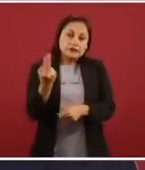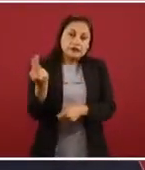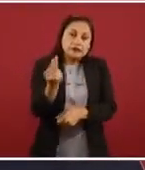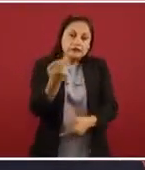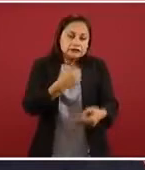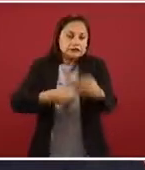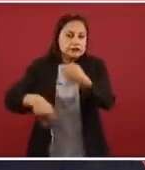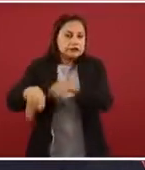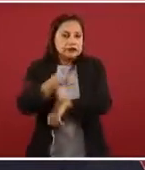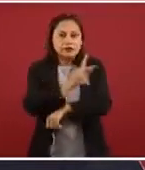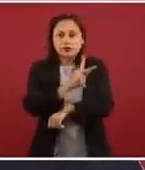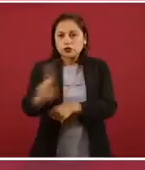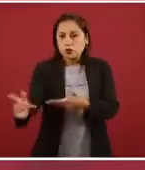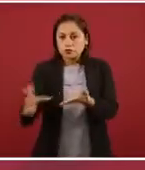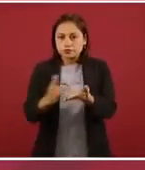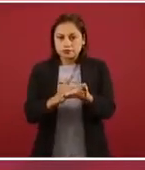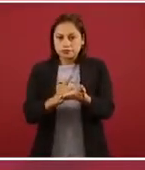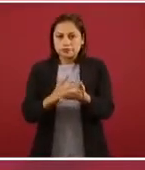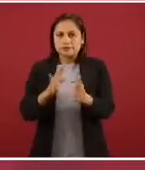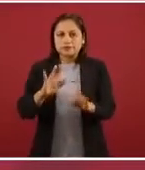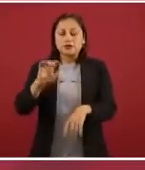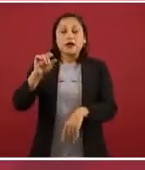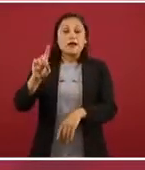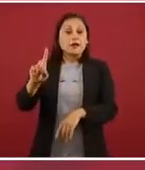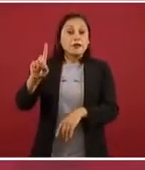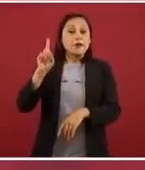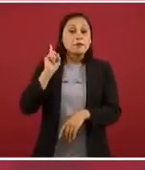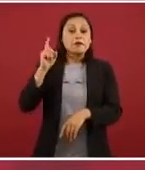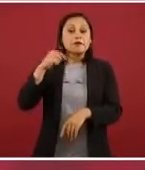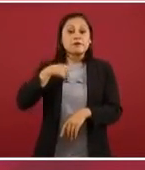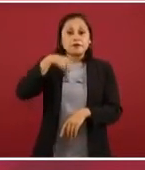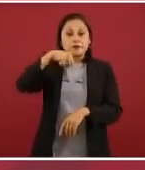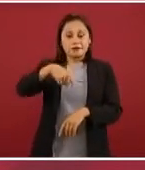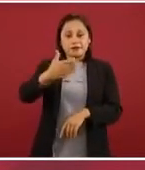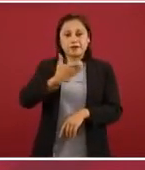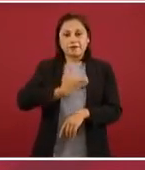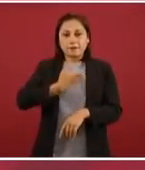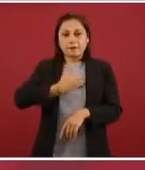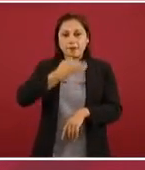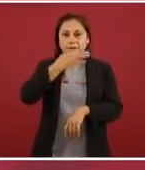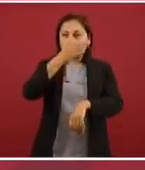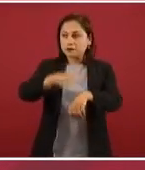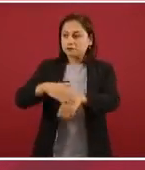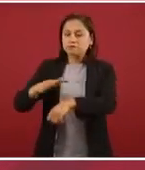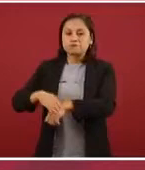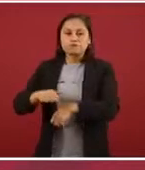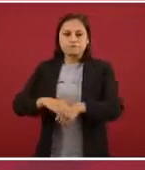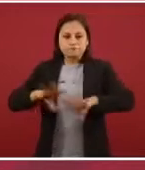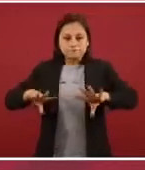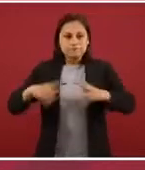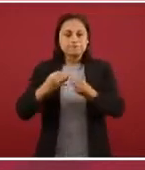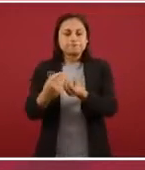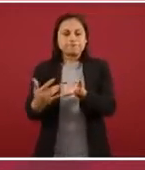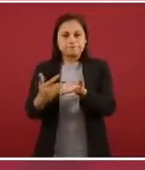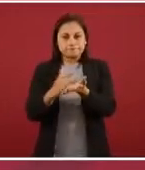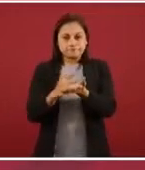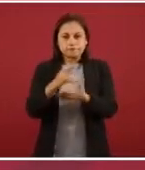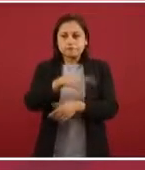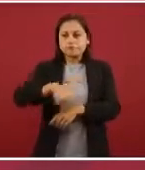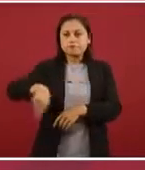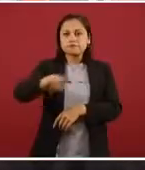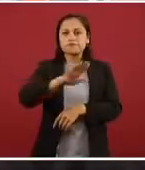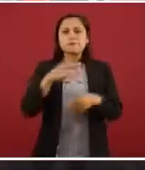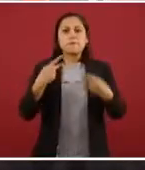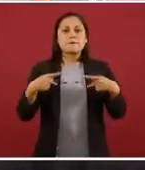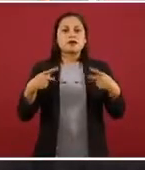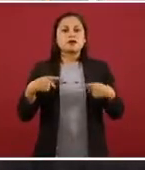domingo que lo planteé en el Zócalo, una muy buena respuesta. Yo hasta quisiera